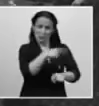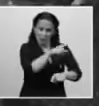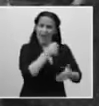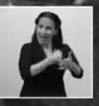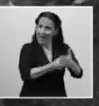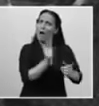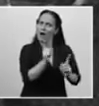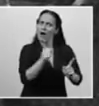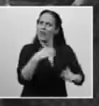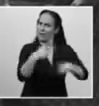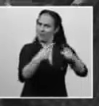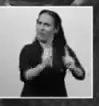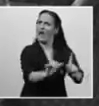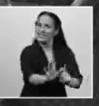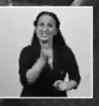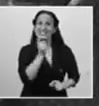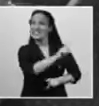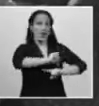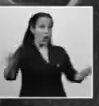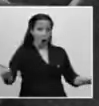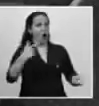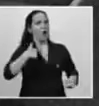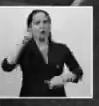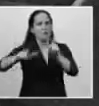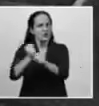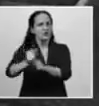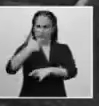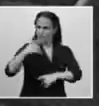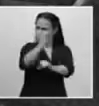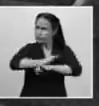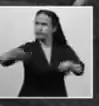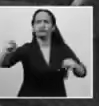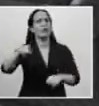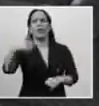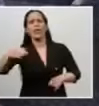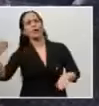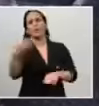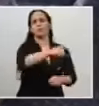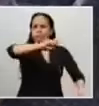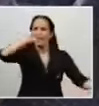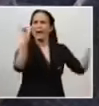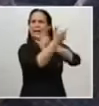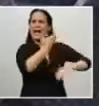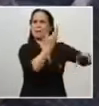dirigentes. Si no lo hacen, yo le voy a decir a los trabajadores que cambien de dirigentes